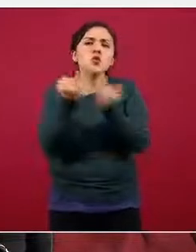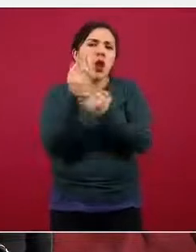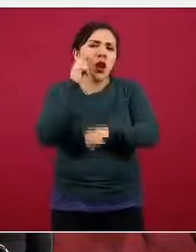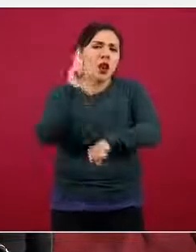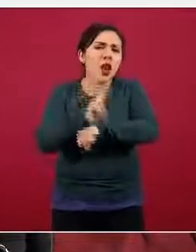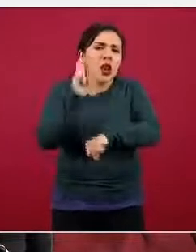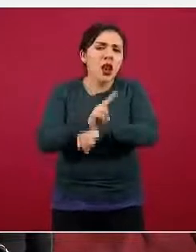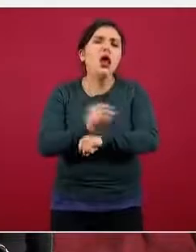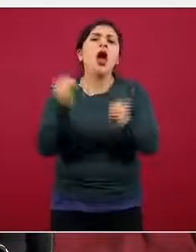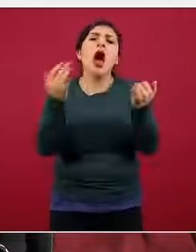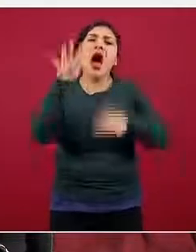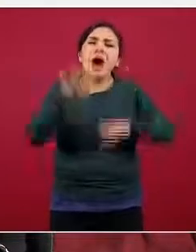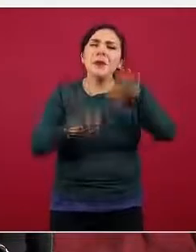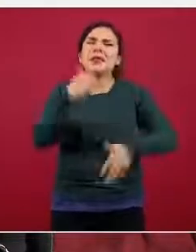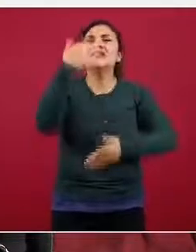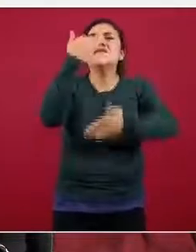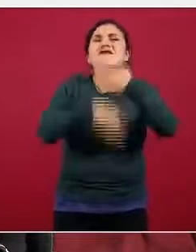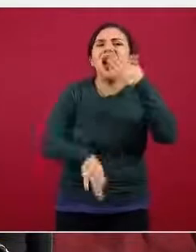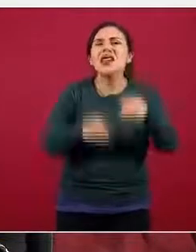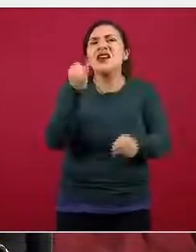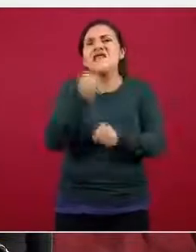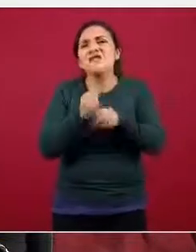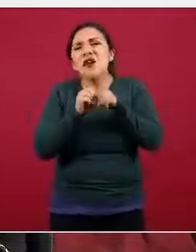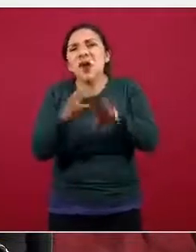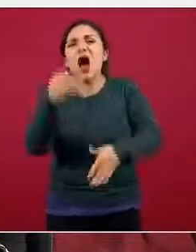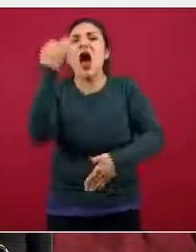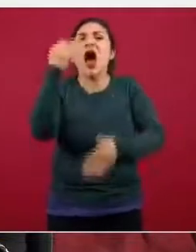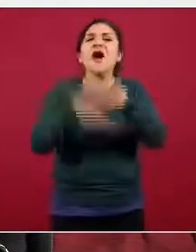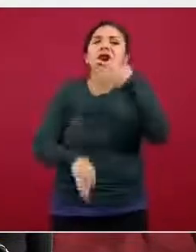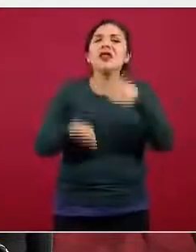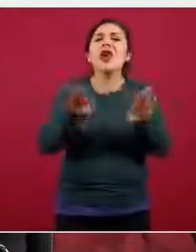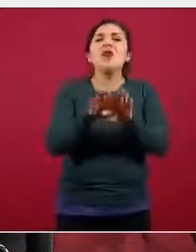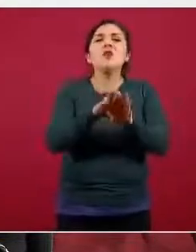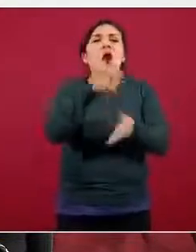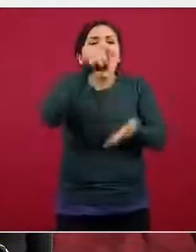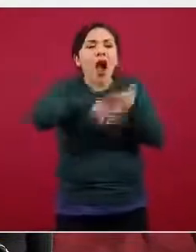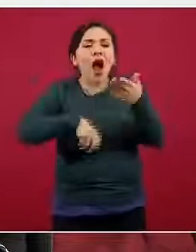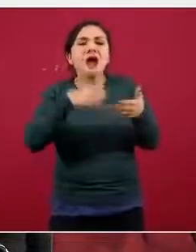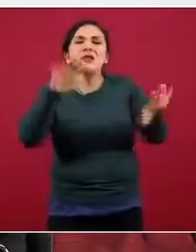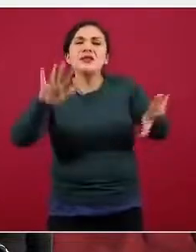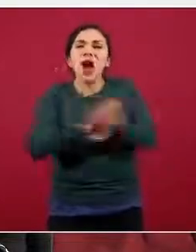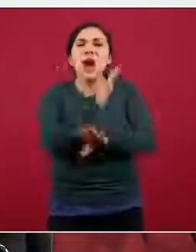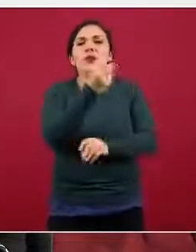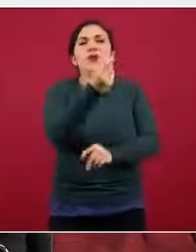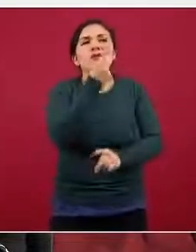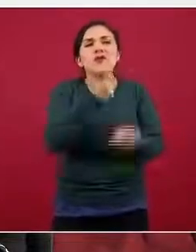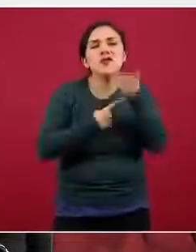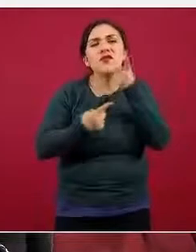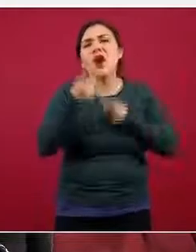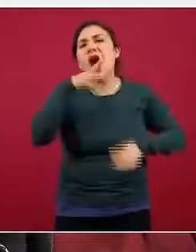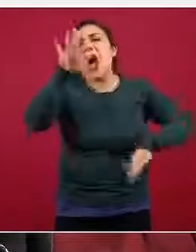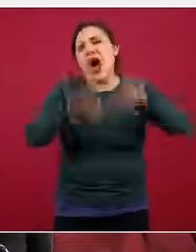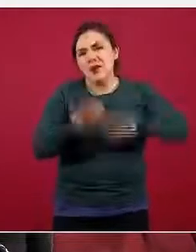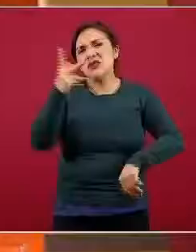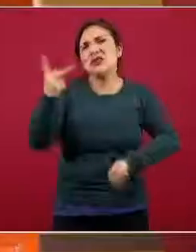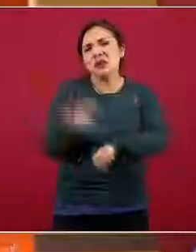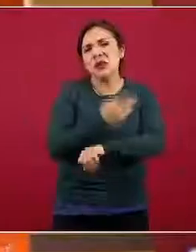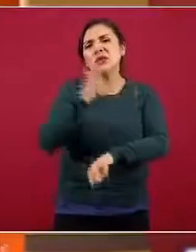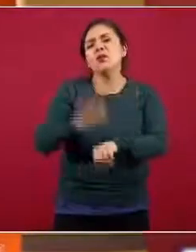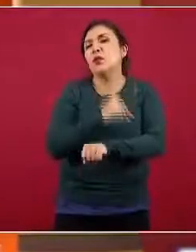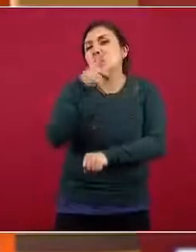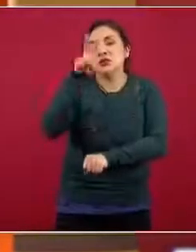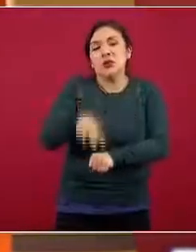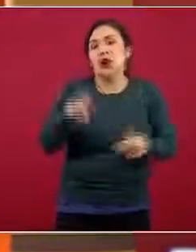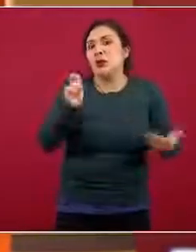pues a veces rezagos o faltas de actualizaciones de ciertas unidades, de ciertas entidades, porque tenemos